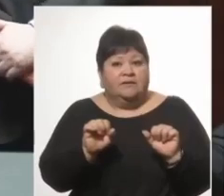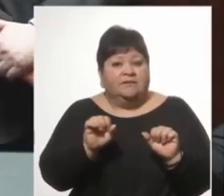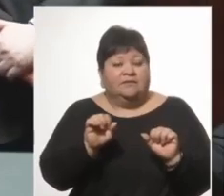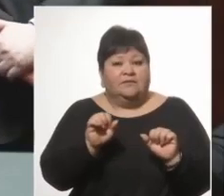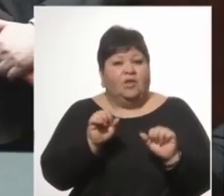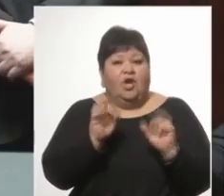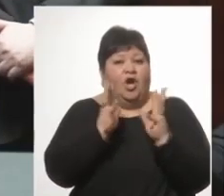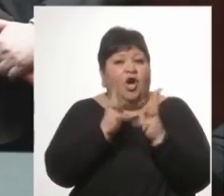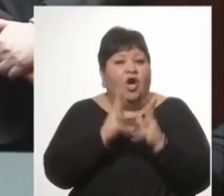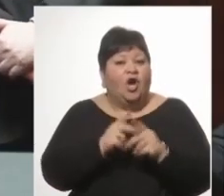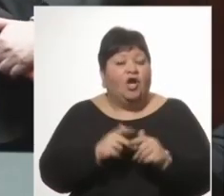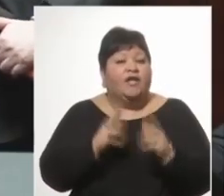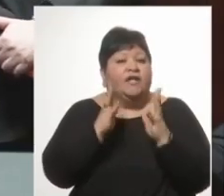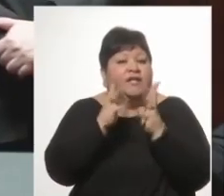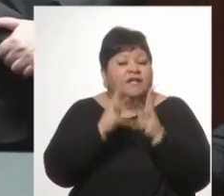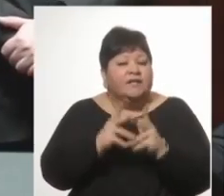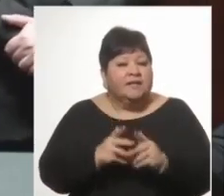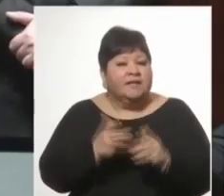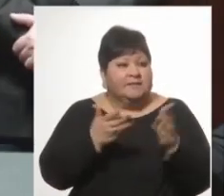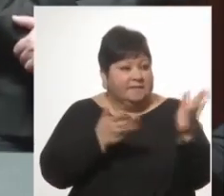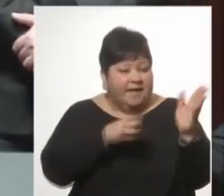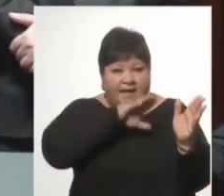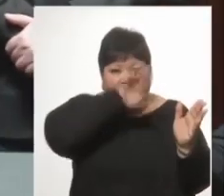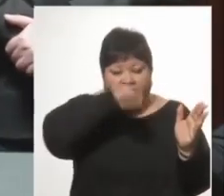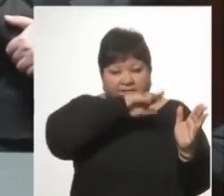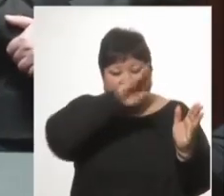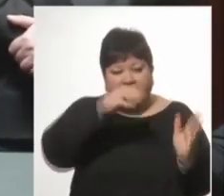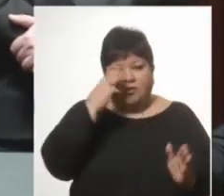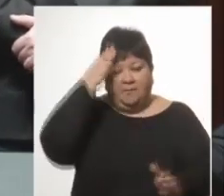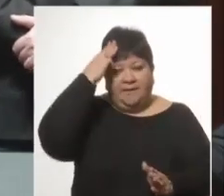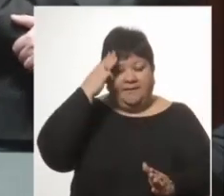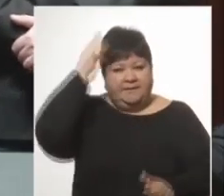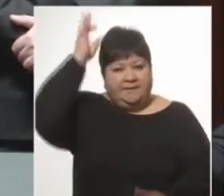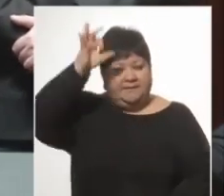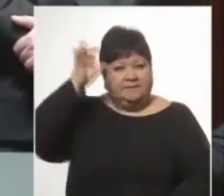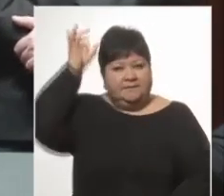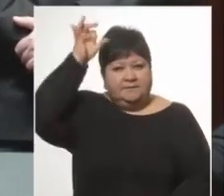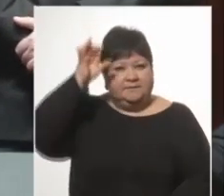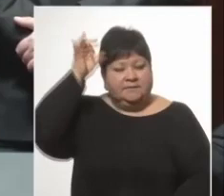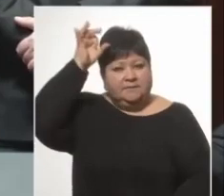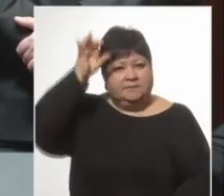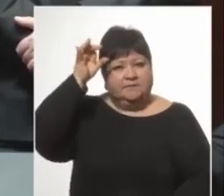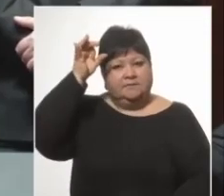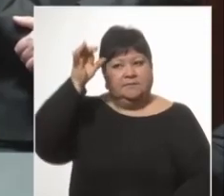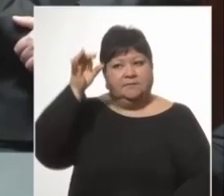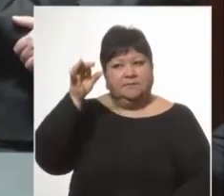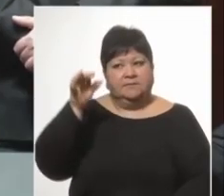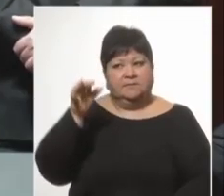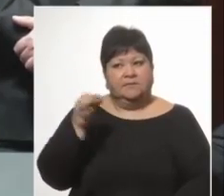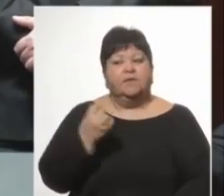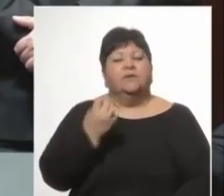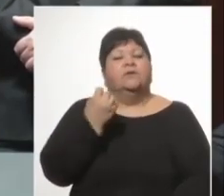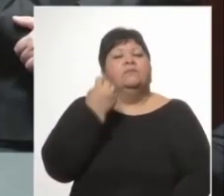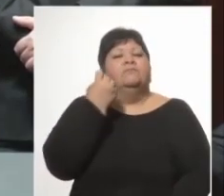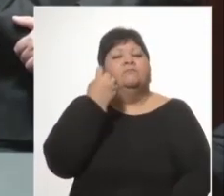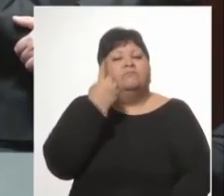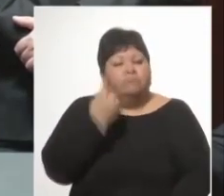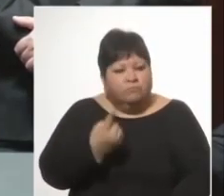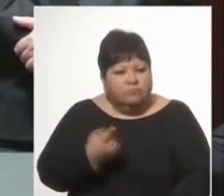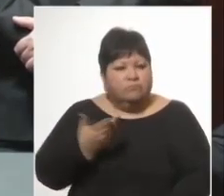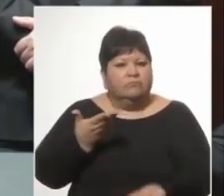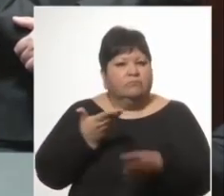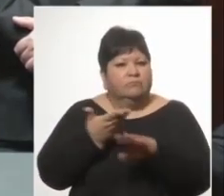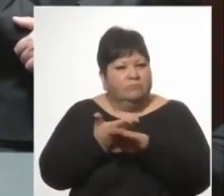orden. Moción de orden. Está haciendo uso de la palabra el senador Manini. Por una moción de orden puede